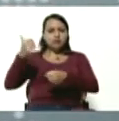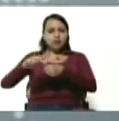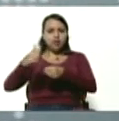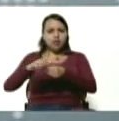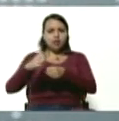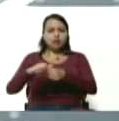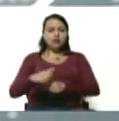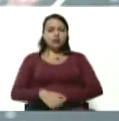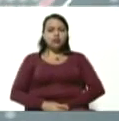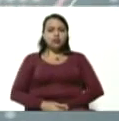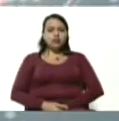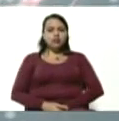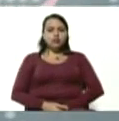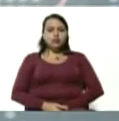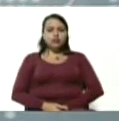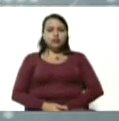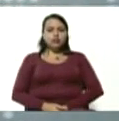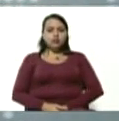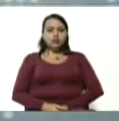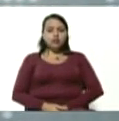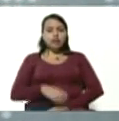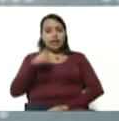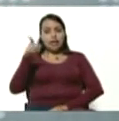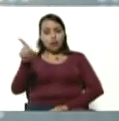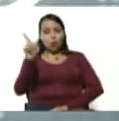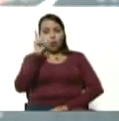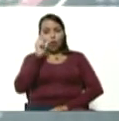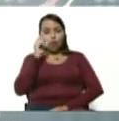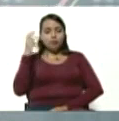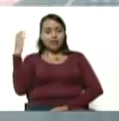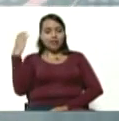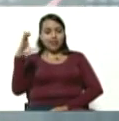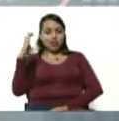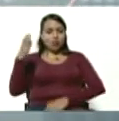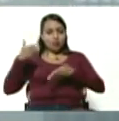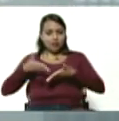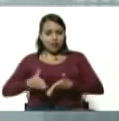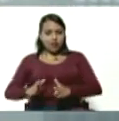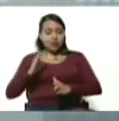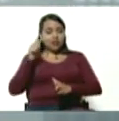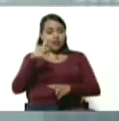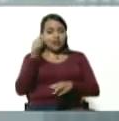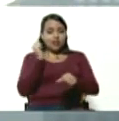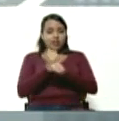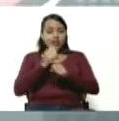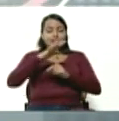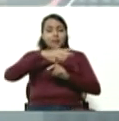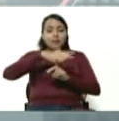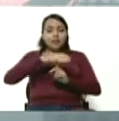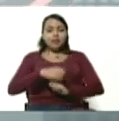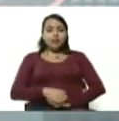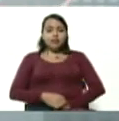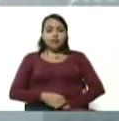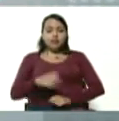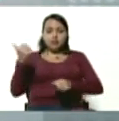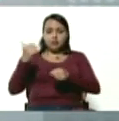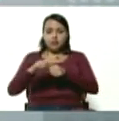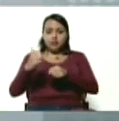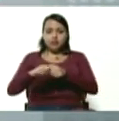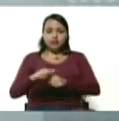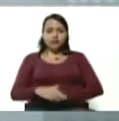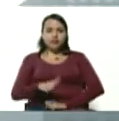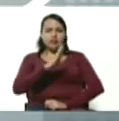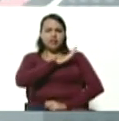él es de nacionalidad colombiana, trabajaba en el terminal de Estacaibo, tenía